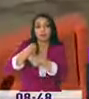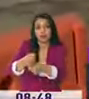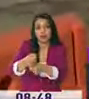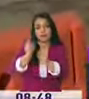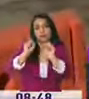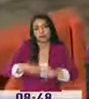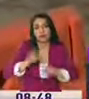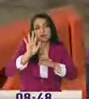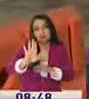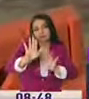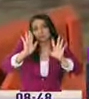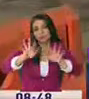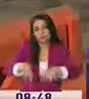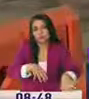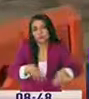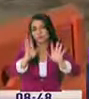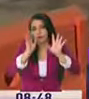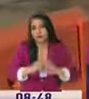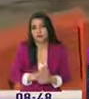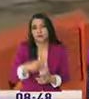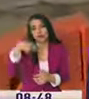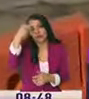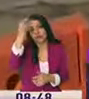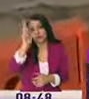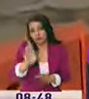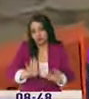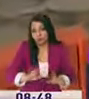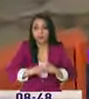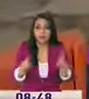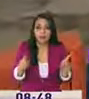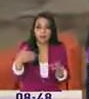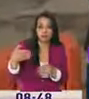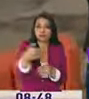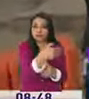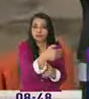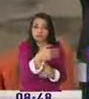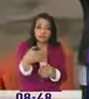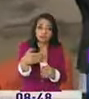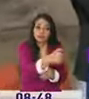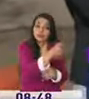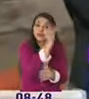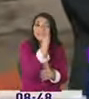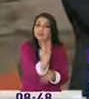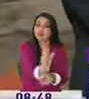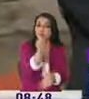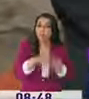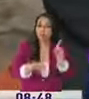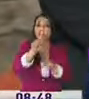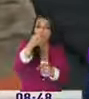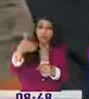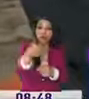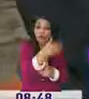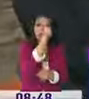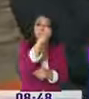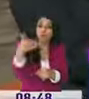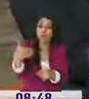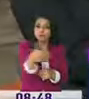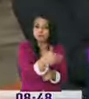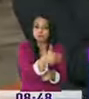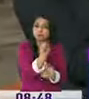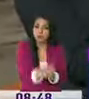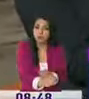tomar su dirección respectiva, sea norte o hacia el sur. Pero no podrán retornar por la calle Italia, porque la Italia solamente tiene un sentido de circulación que le